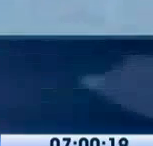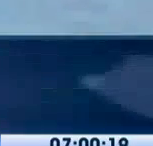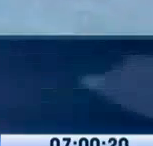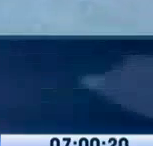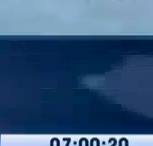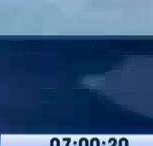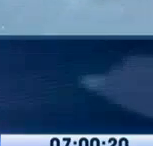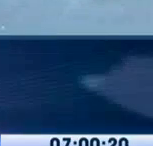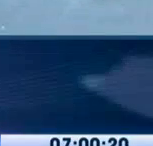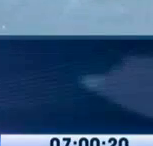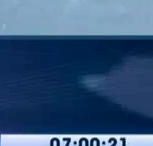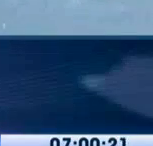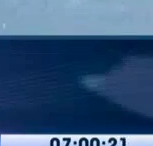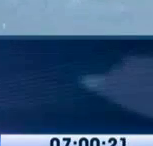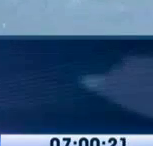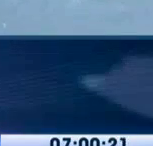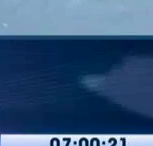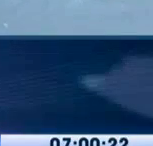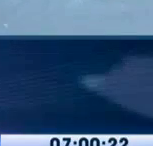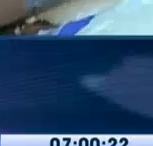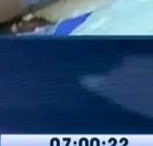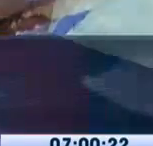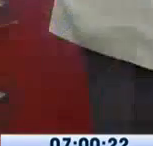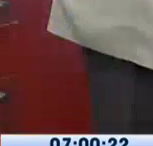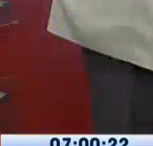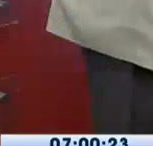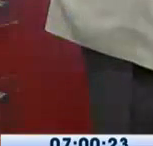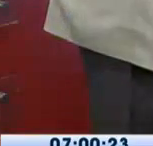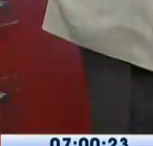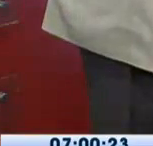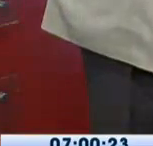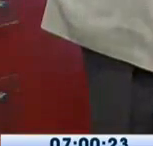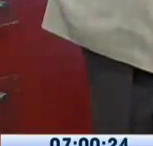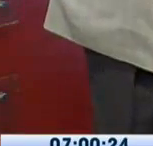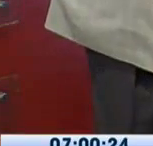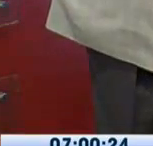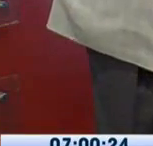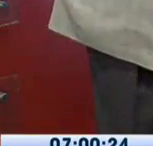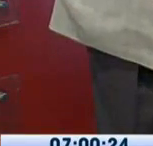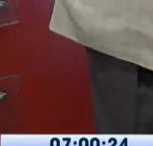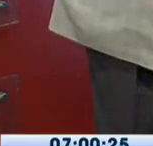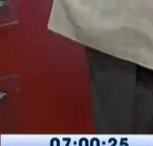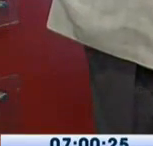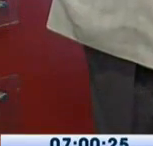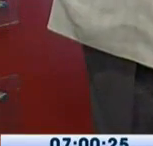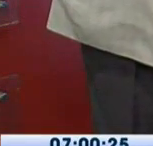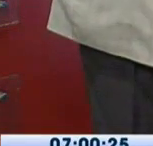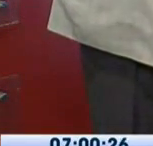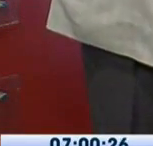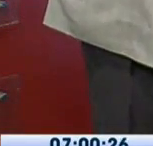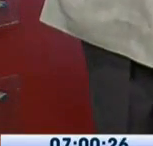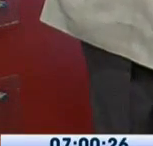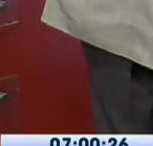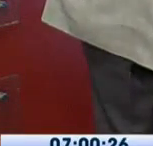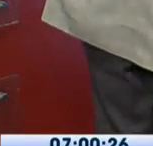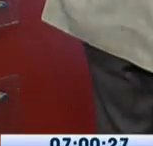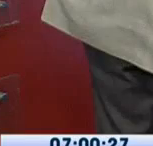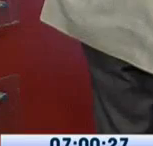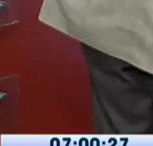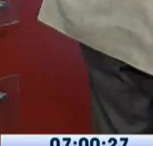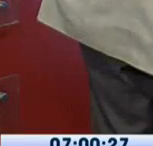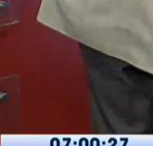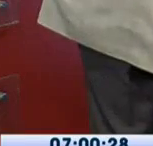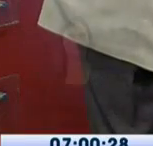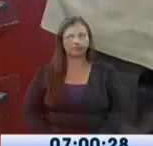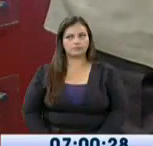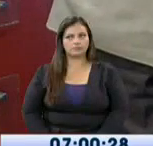taxista informal que presentaba signos de haber sido víctima de escopolamina fue encontrado en horas de la noche del